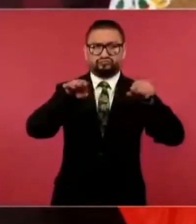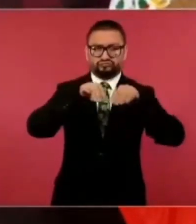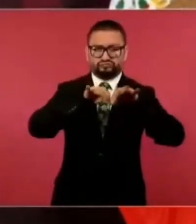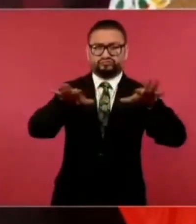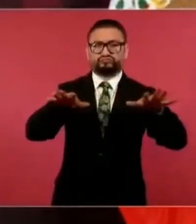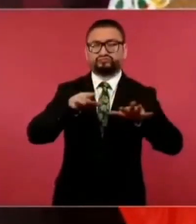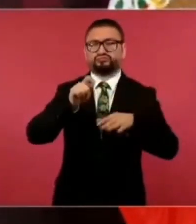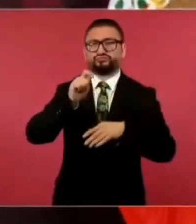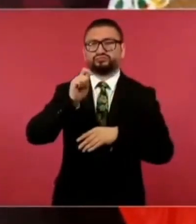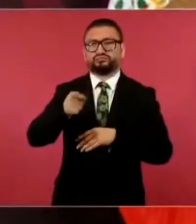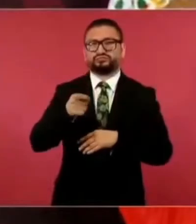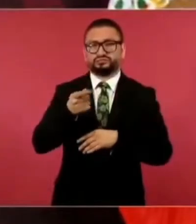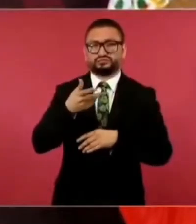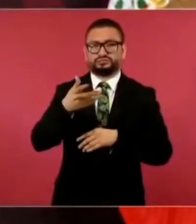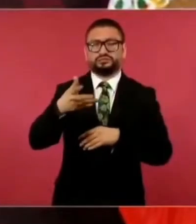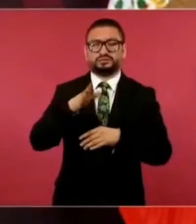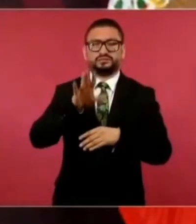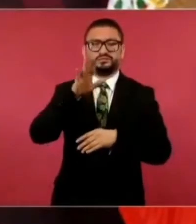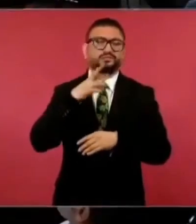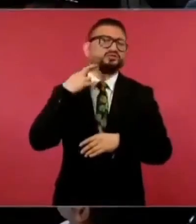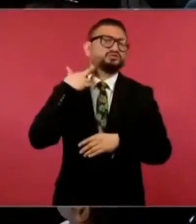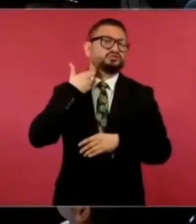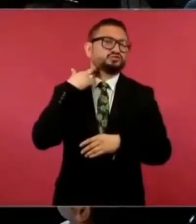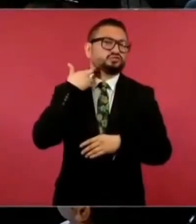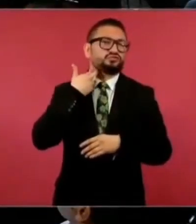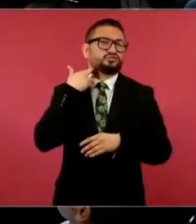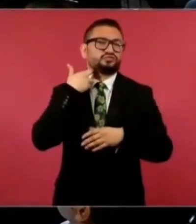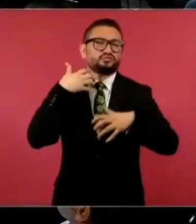lo que son las granjas de bots.